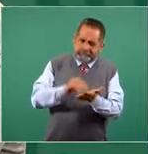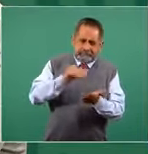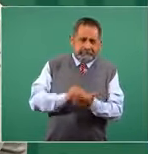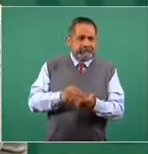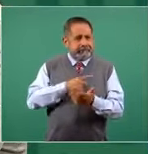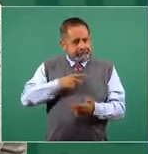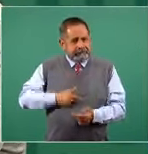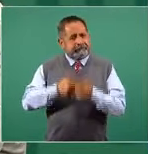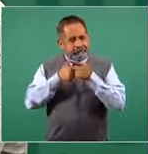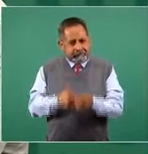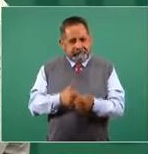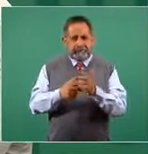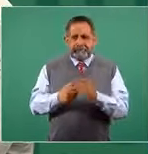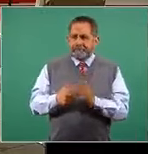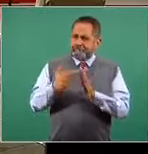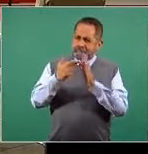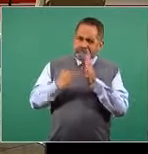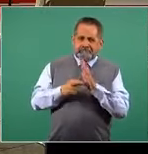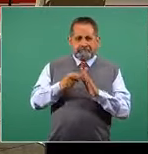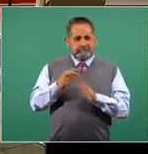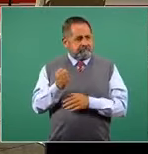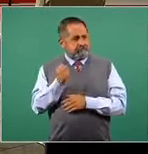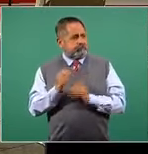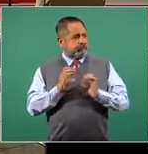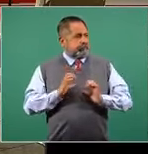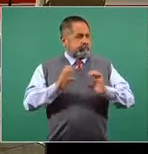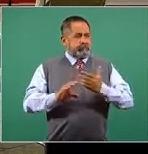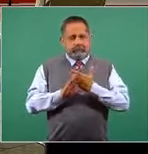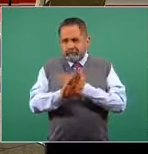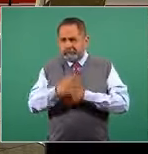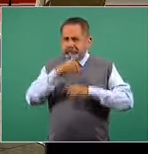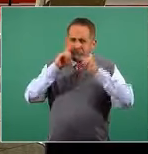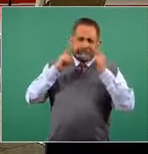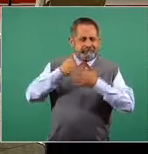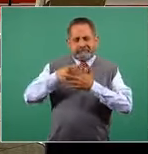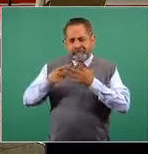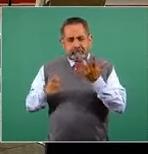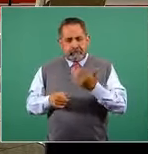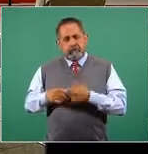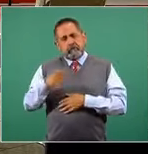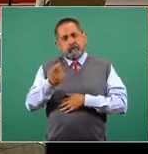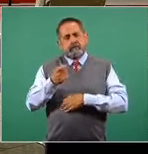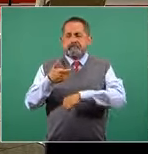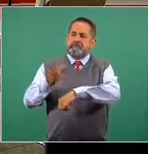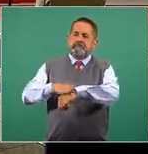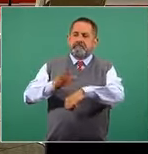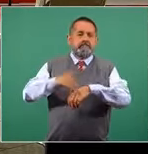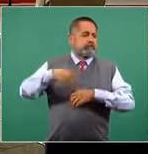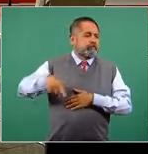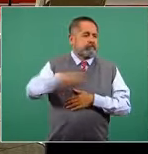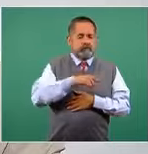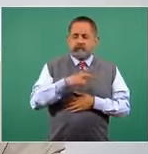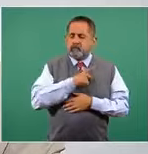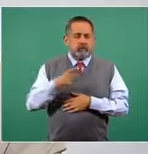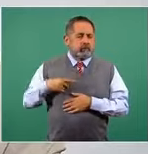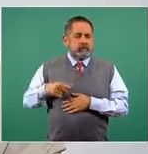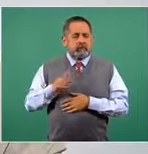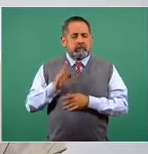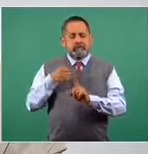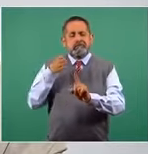están aplicando con la misma intensidad de las últimas semanas. De ahí el llamado que hacemos a la población de no desviarnos